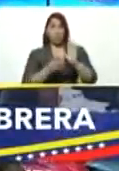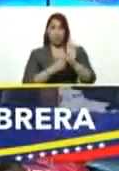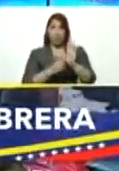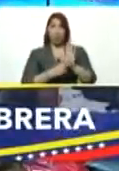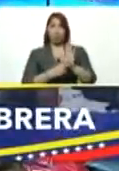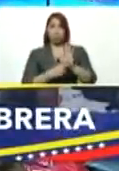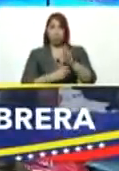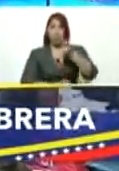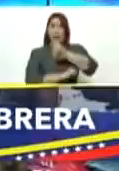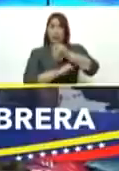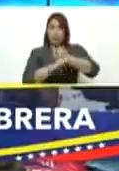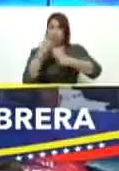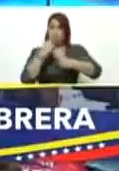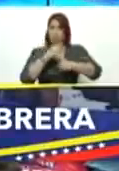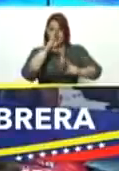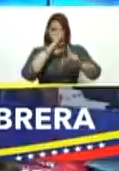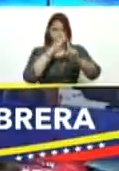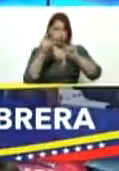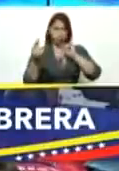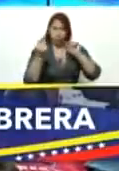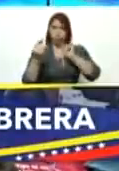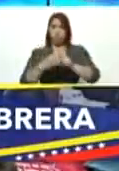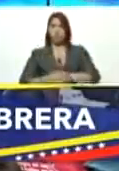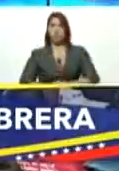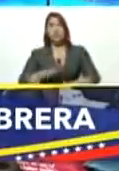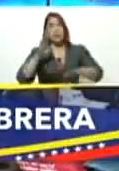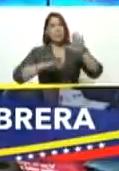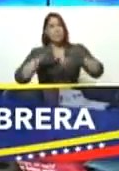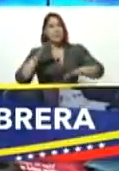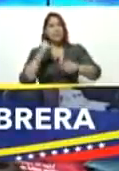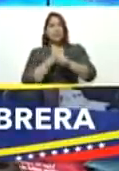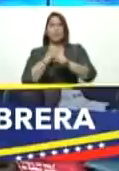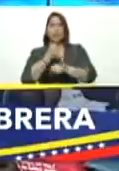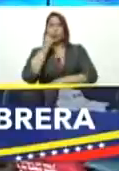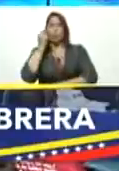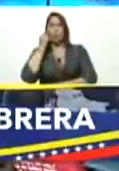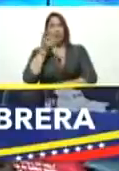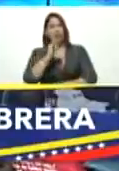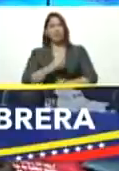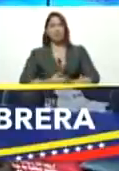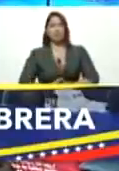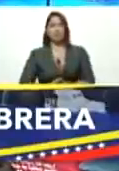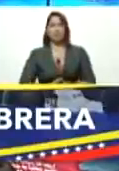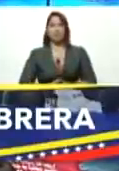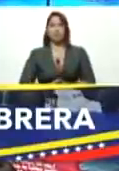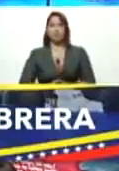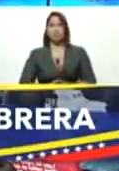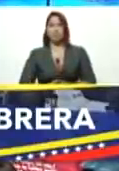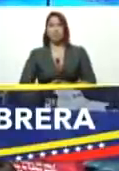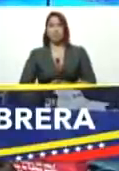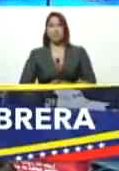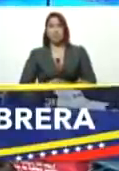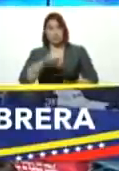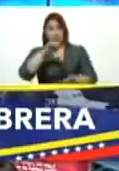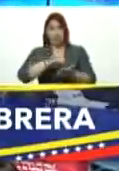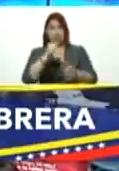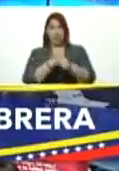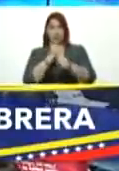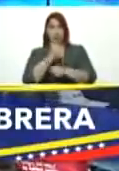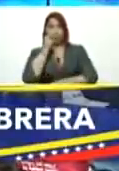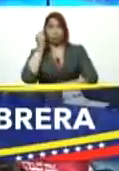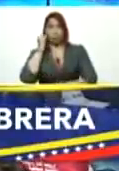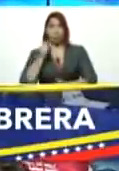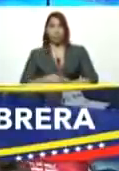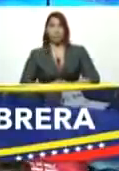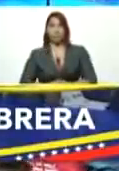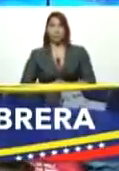bases a veces hay trabajadores que están en su centro de trabajo